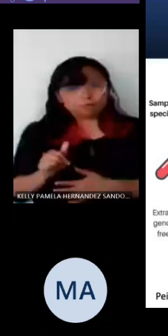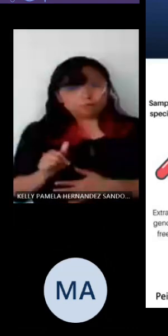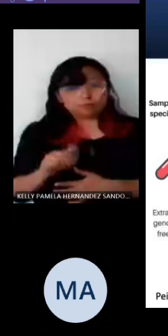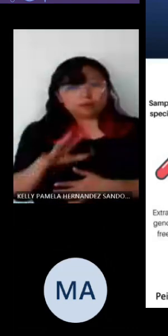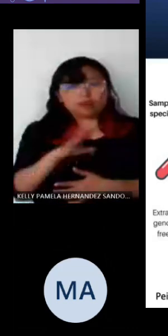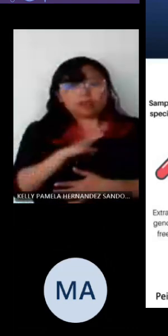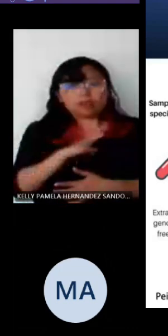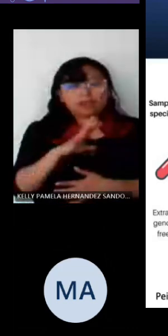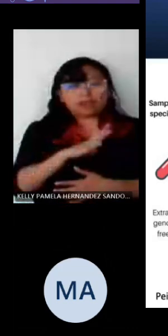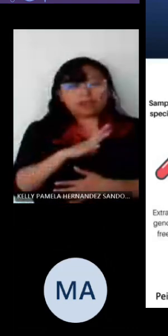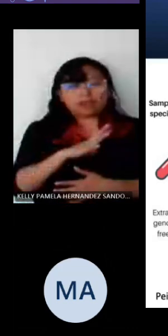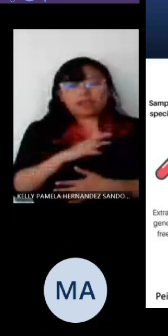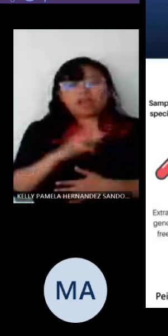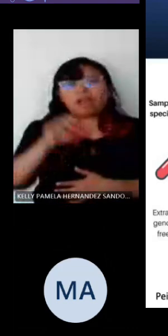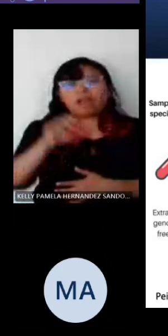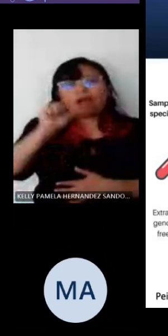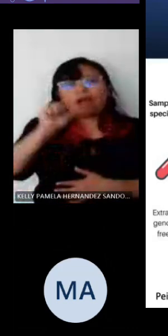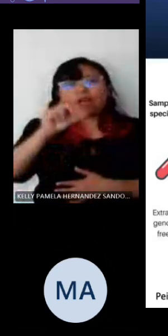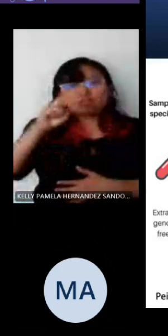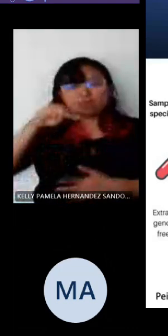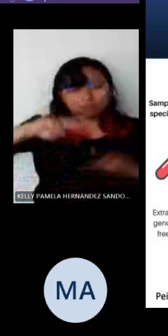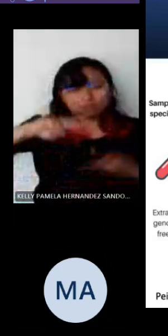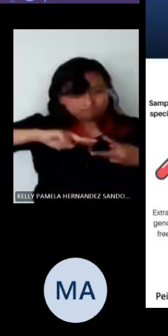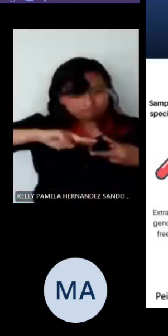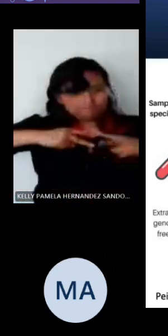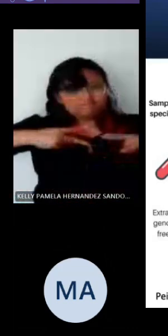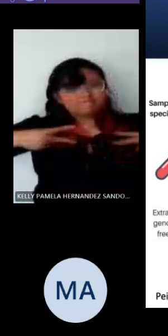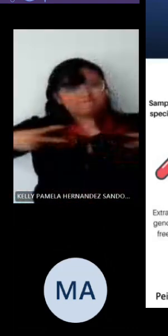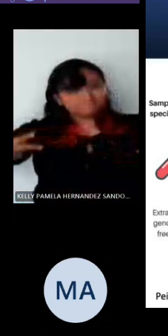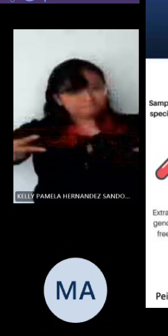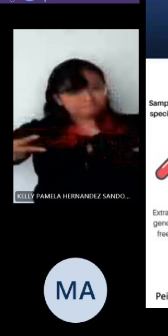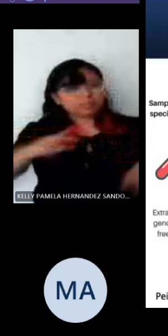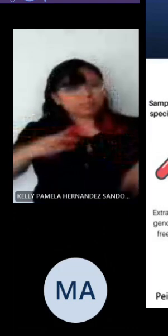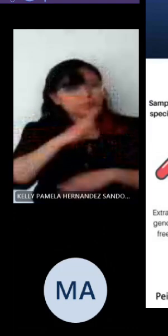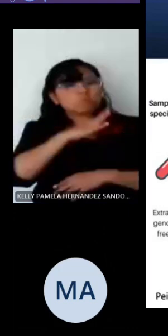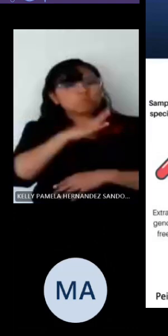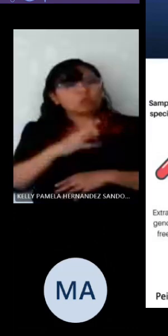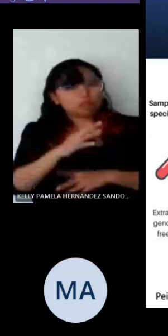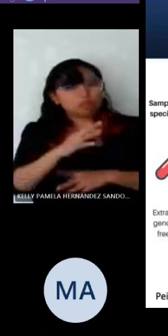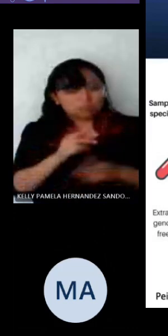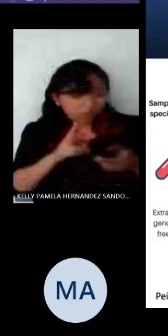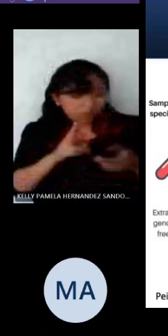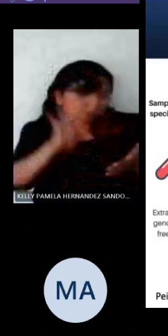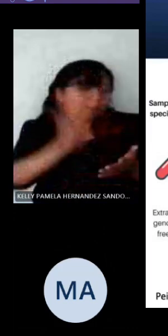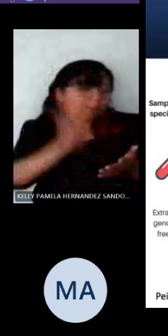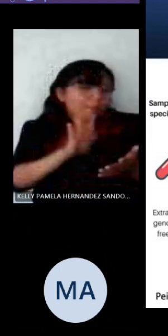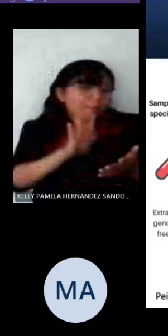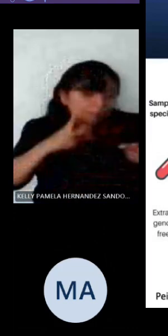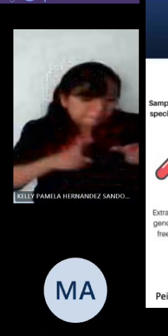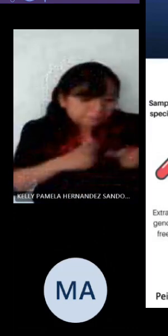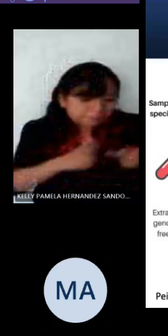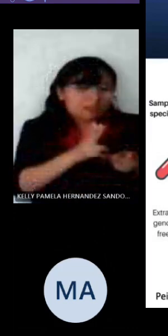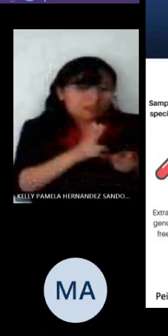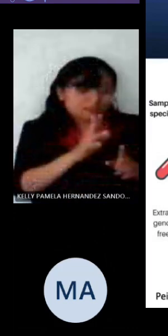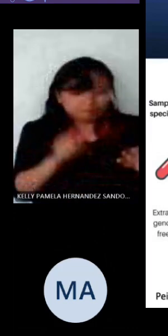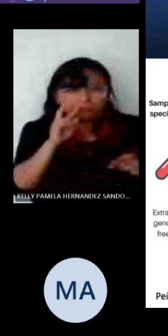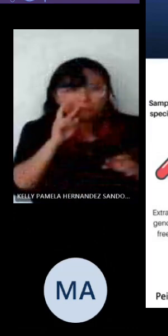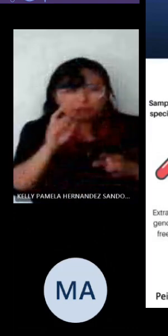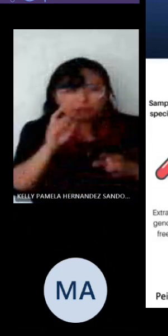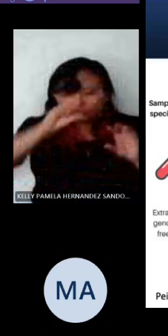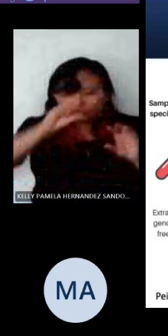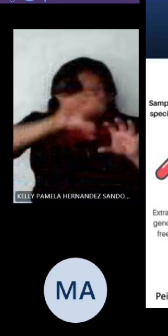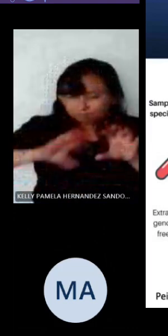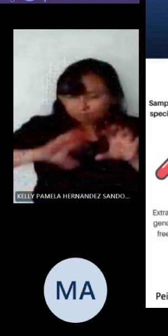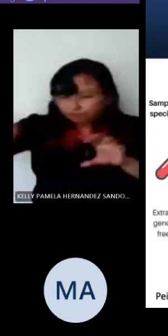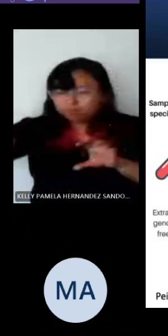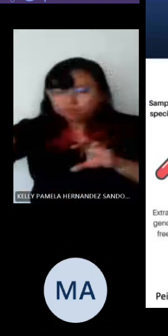extracción del DNA y este DNA lo vamos a poder fragmentar. Una vez que lo fragmentamos, lo vamos a poder pegar a unas superficies